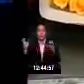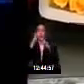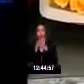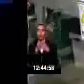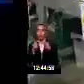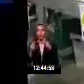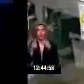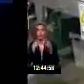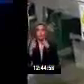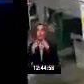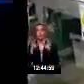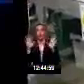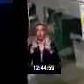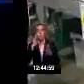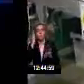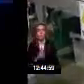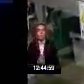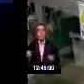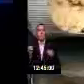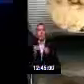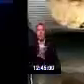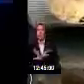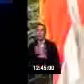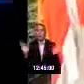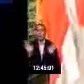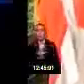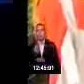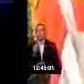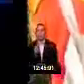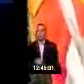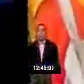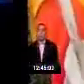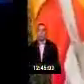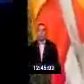solucionadas con el diálogo y no más paralizaciones. Fabiola Santana, TC Televisión.